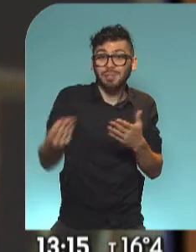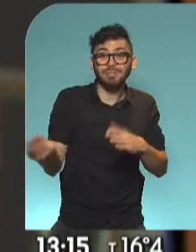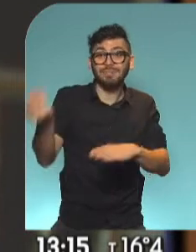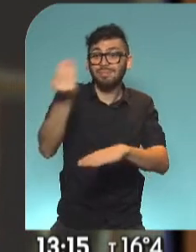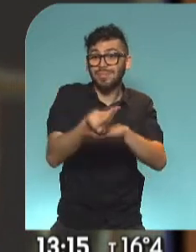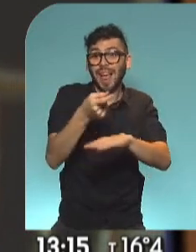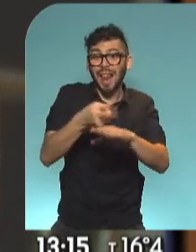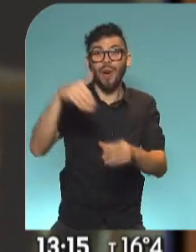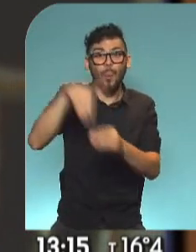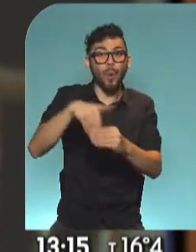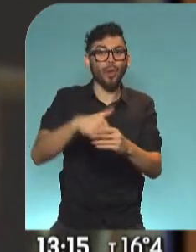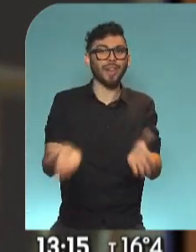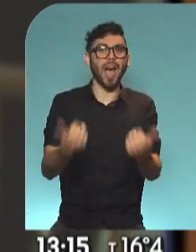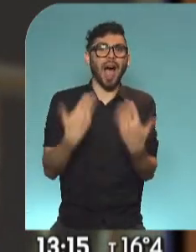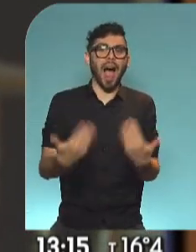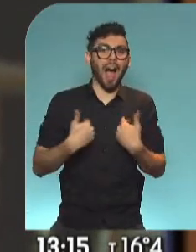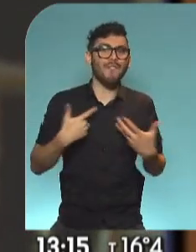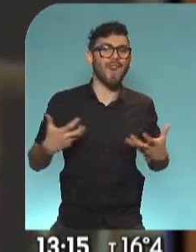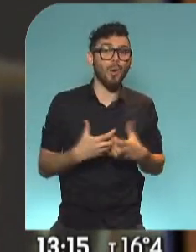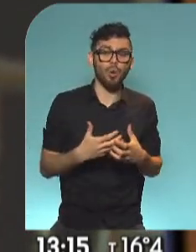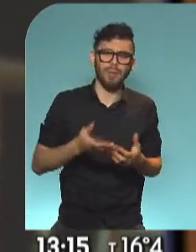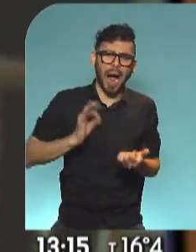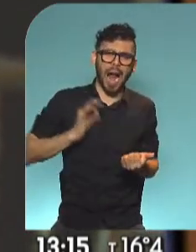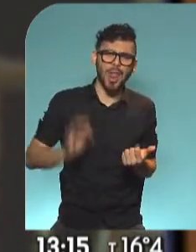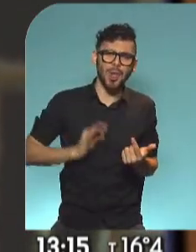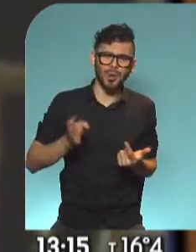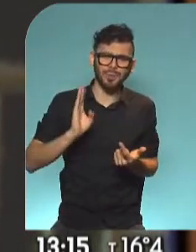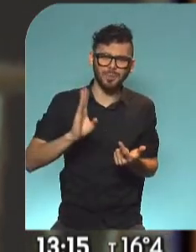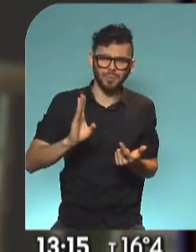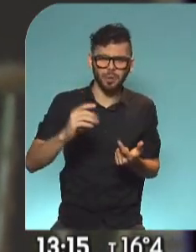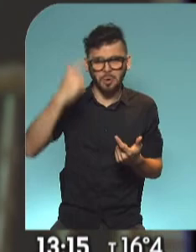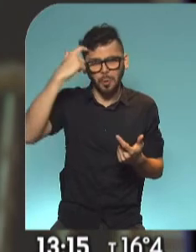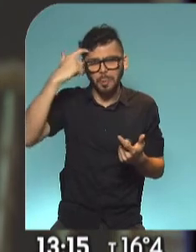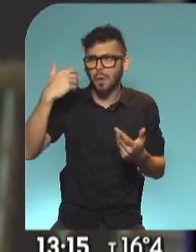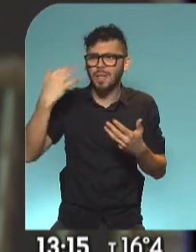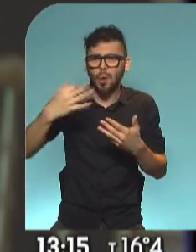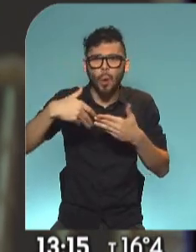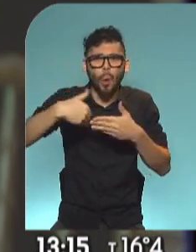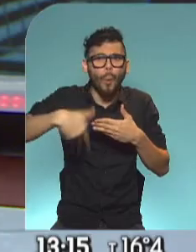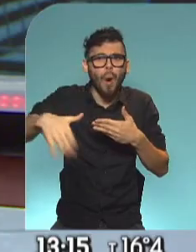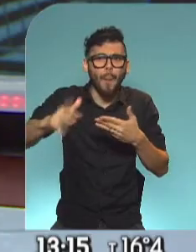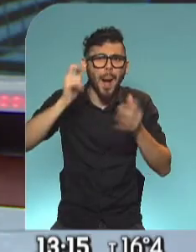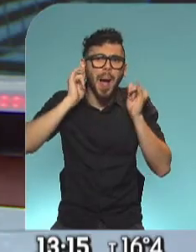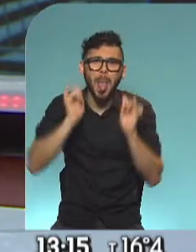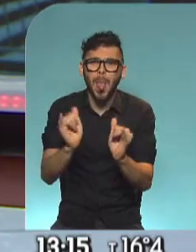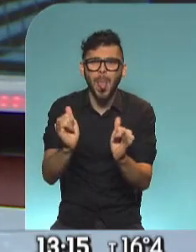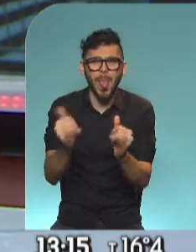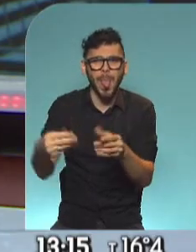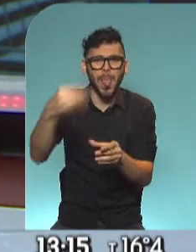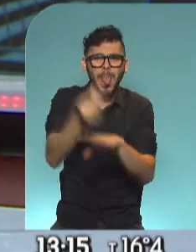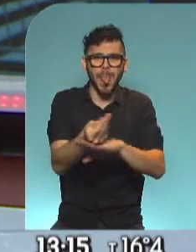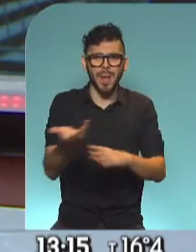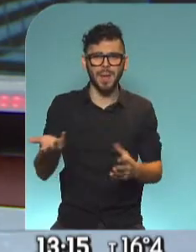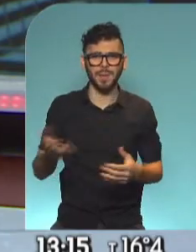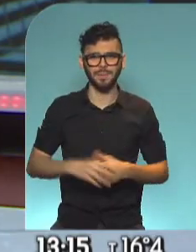la Corte. Eso también es algo que se tiene en cuenta. En algún momento yo decía van a nombrar preadolescentes en la Corte. Y sabes, José